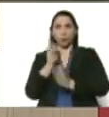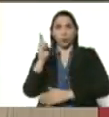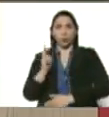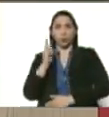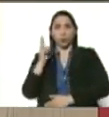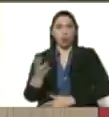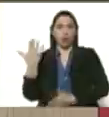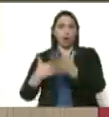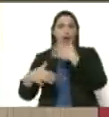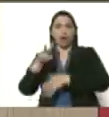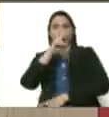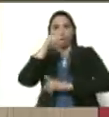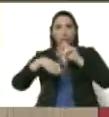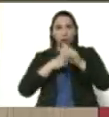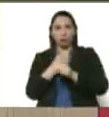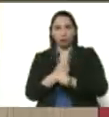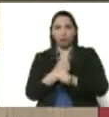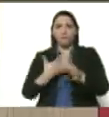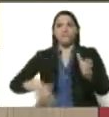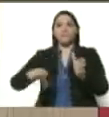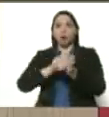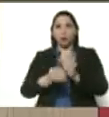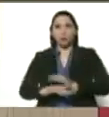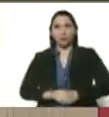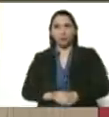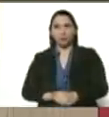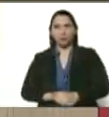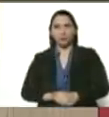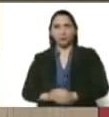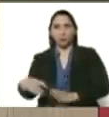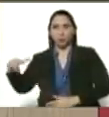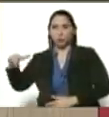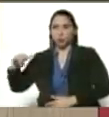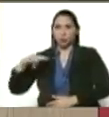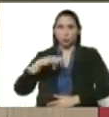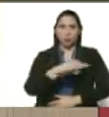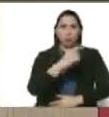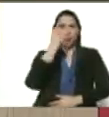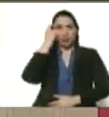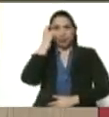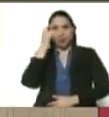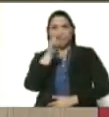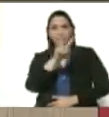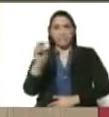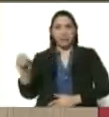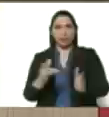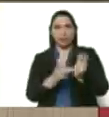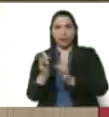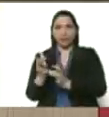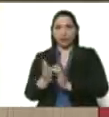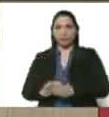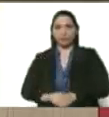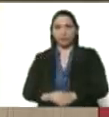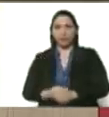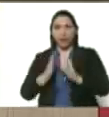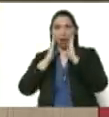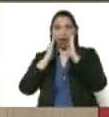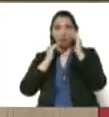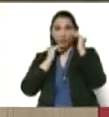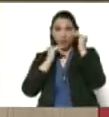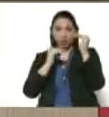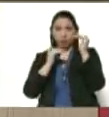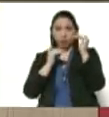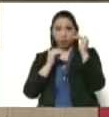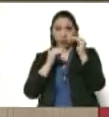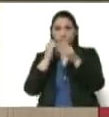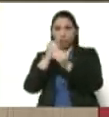hace 2 años y regresó en un vuelo el día 20 de abril. Está siendo atendido en